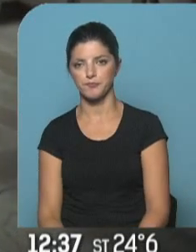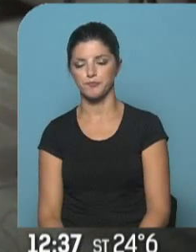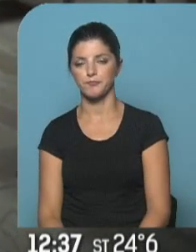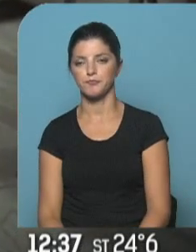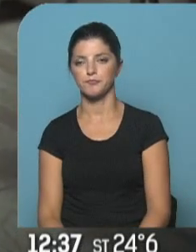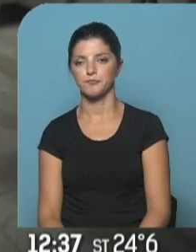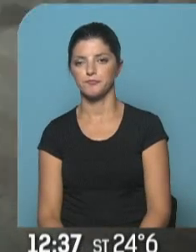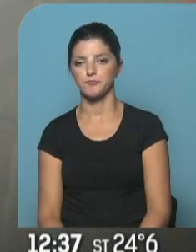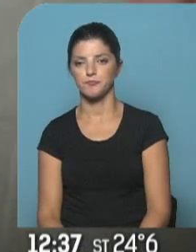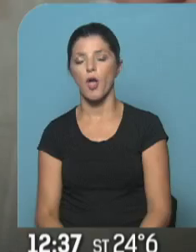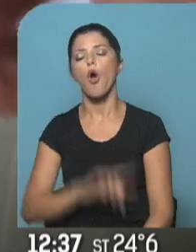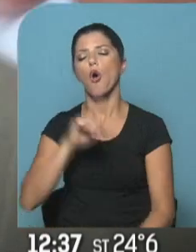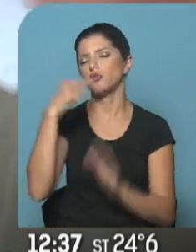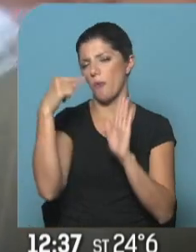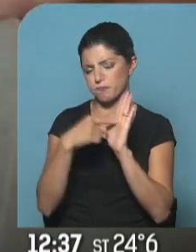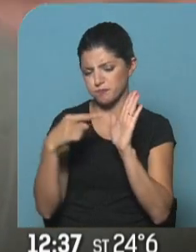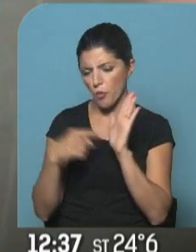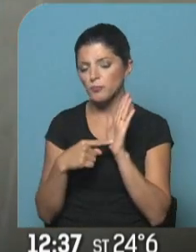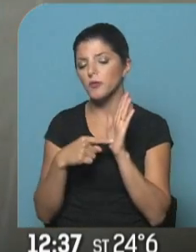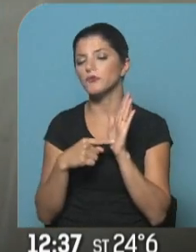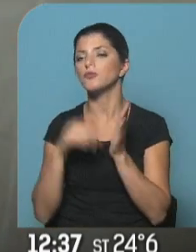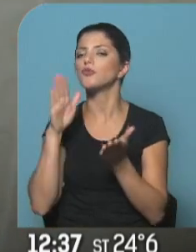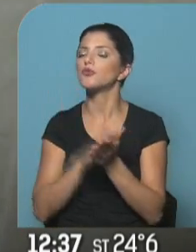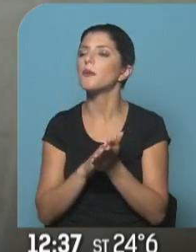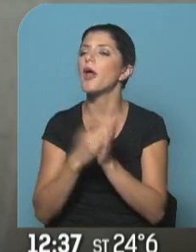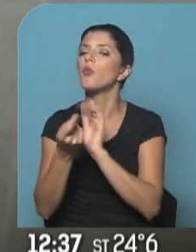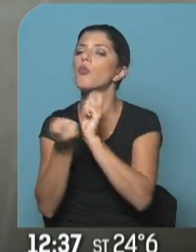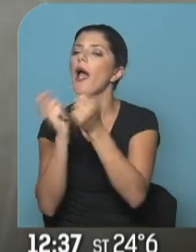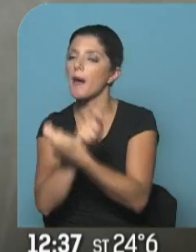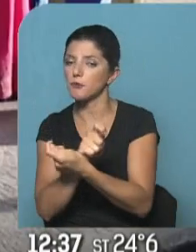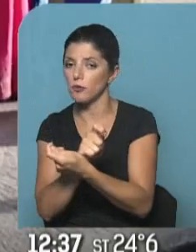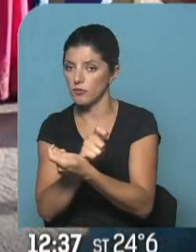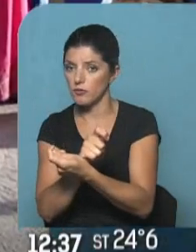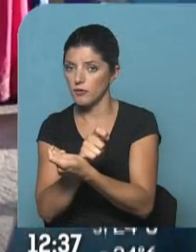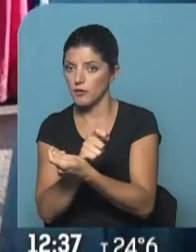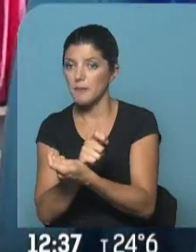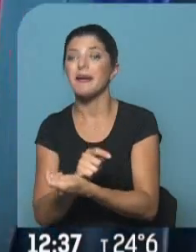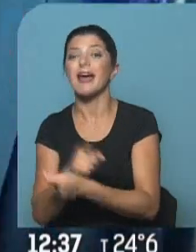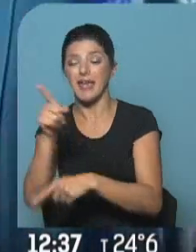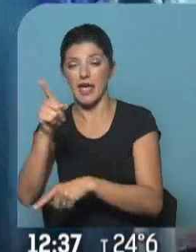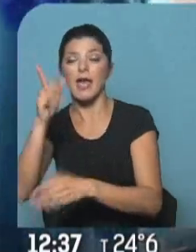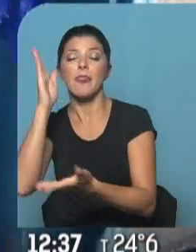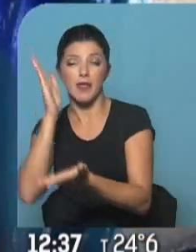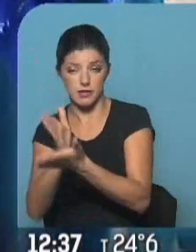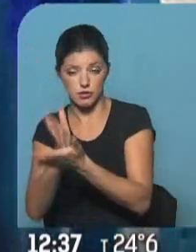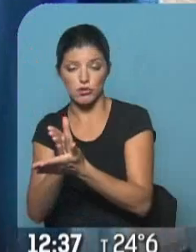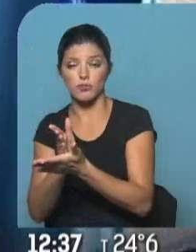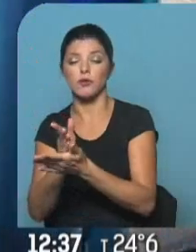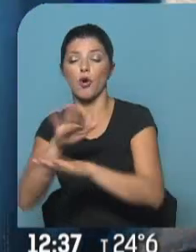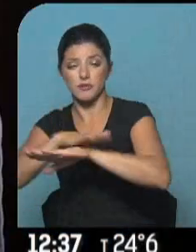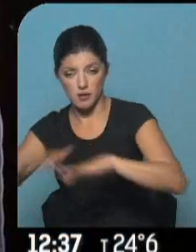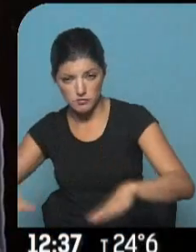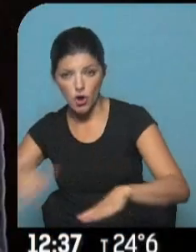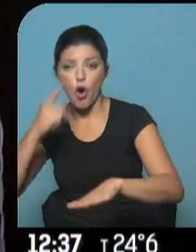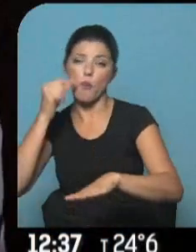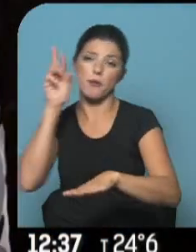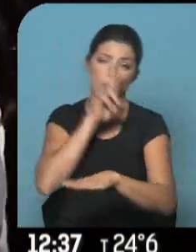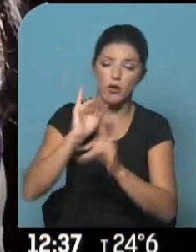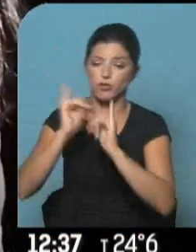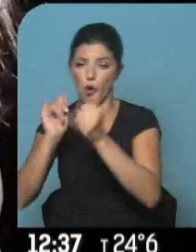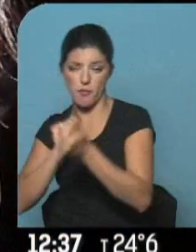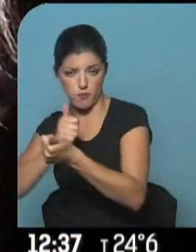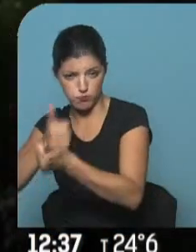preguntas restantes del referendo se relacionan con una reforma para que nunca prescriban los delitos sexuales en contra de niñas, niños y